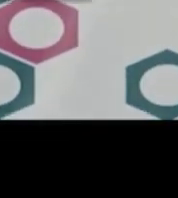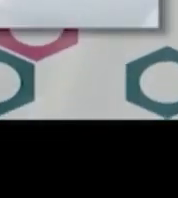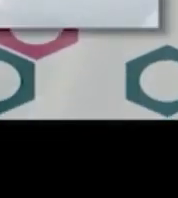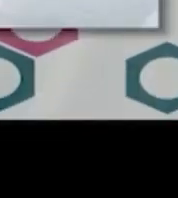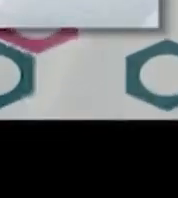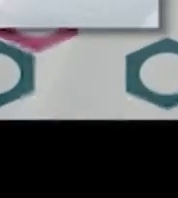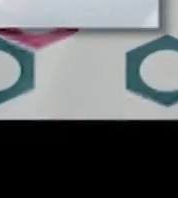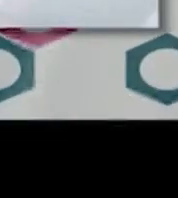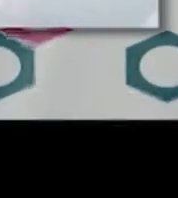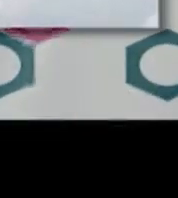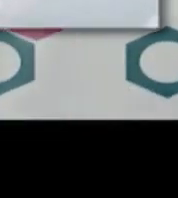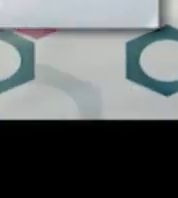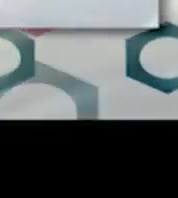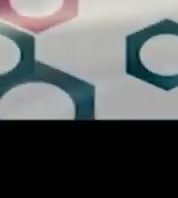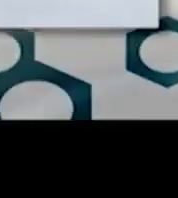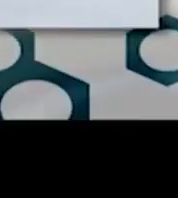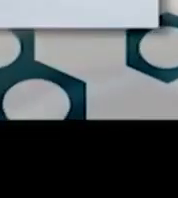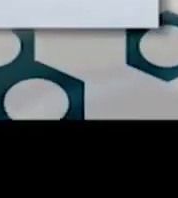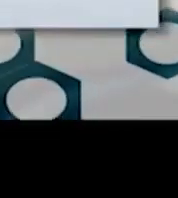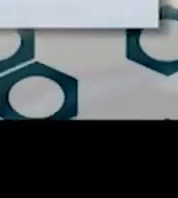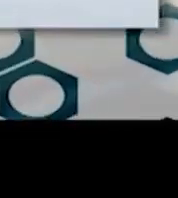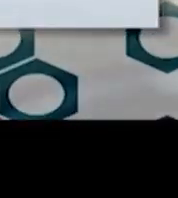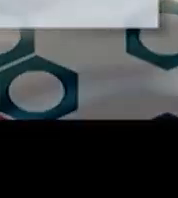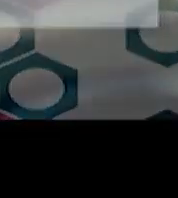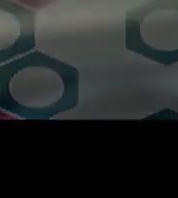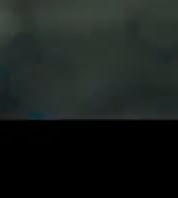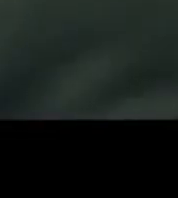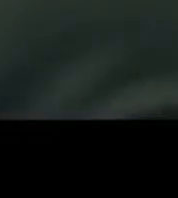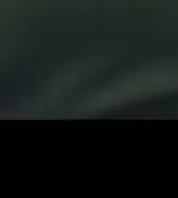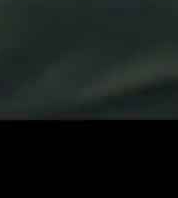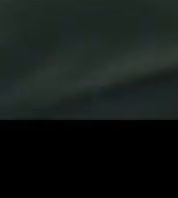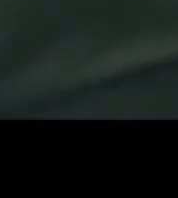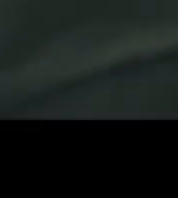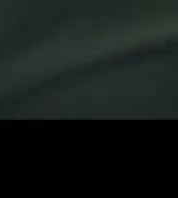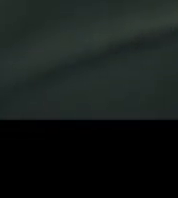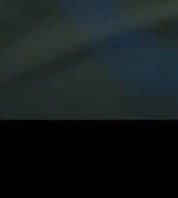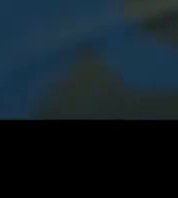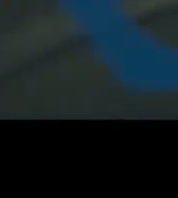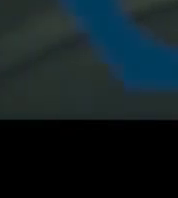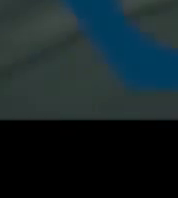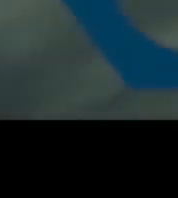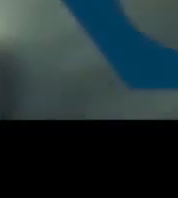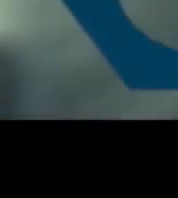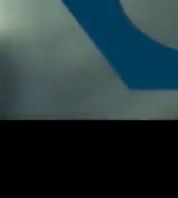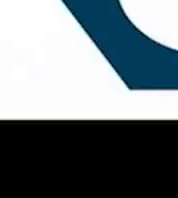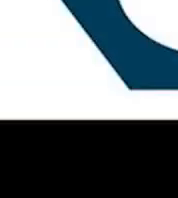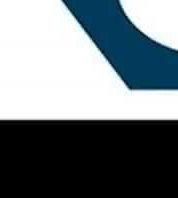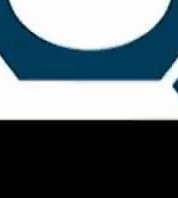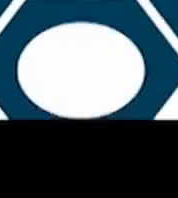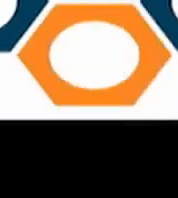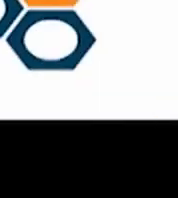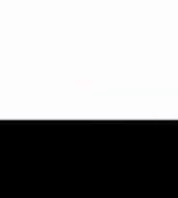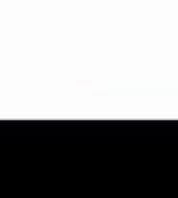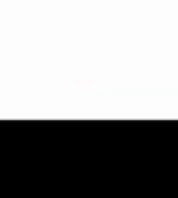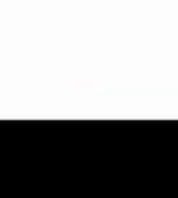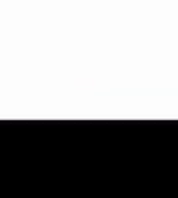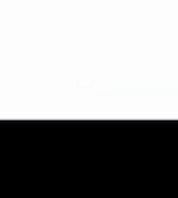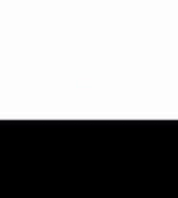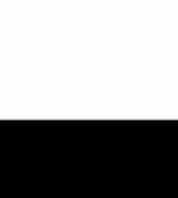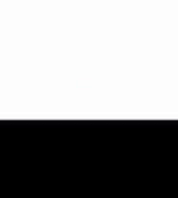lupa, plantilla braille, mampara móvil y plantilla antideslizante para facilitar su voto. Mi voto, mi